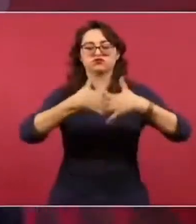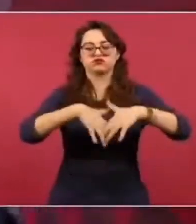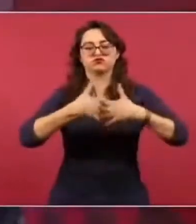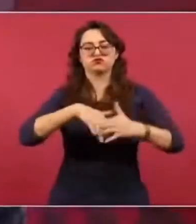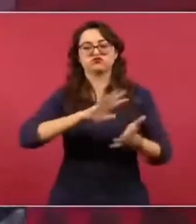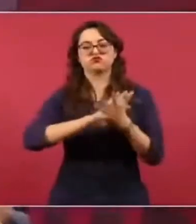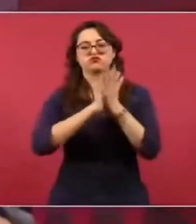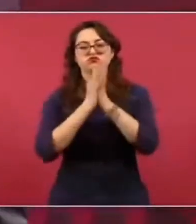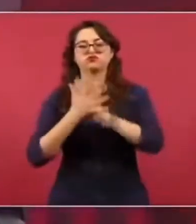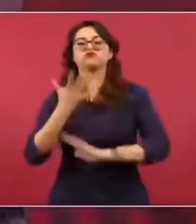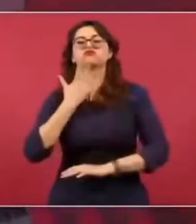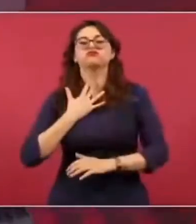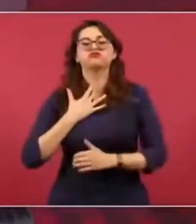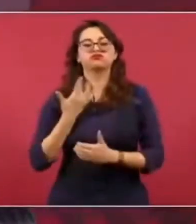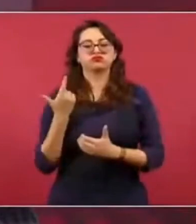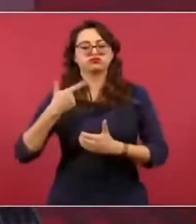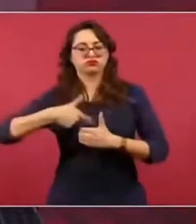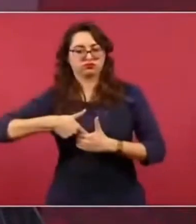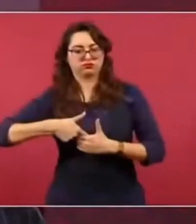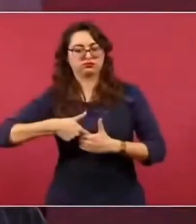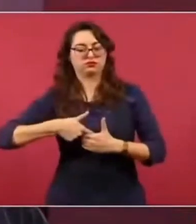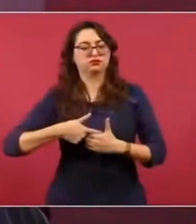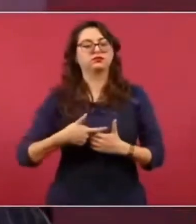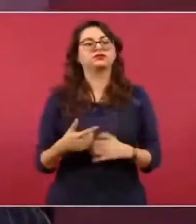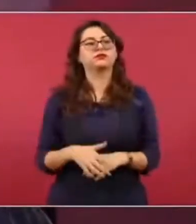a ser una empresa pública.